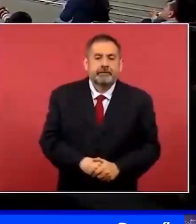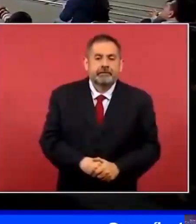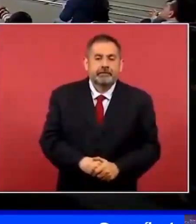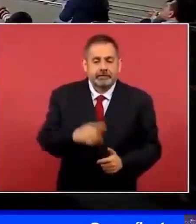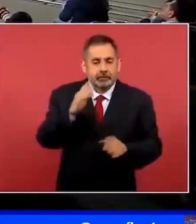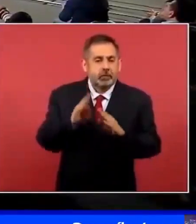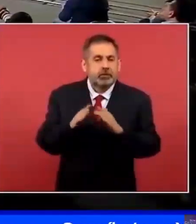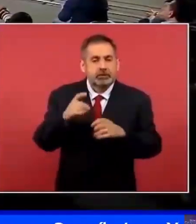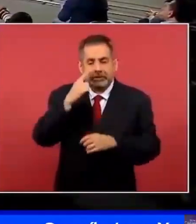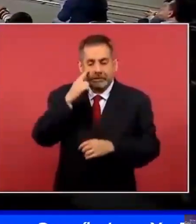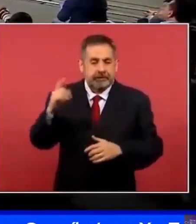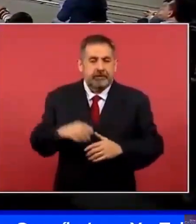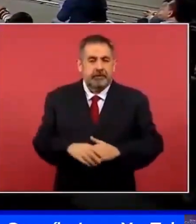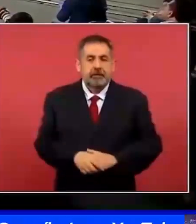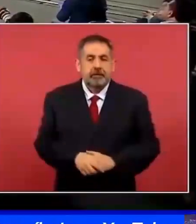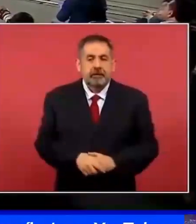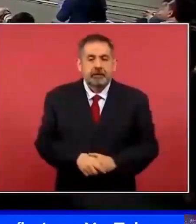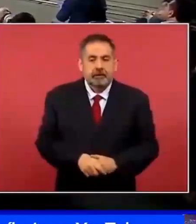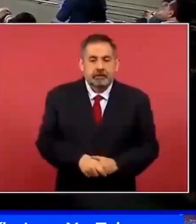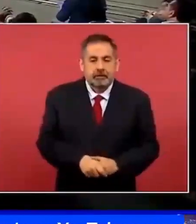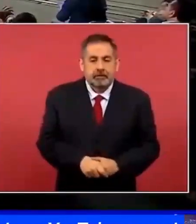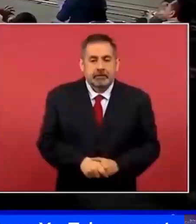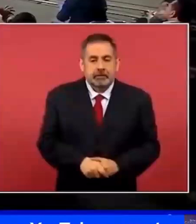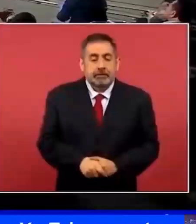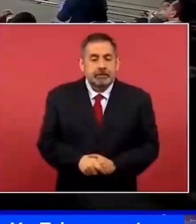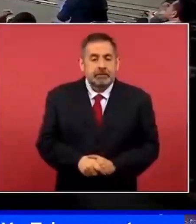Miren cómo estamos.